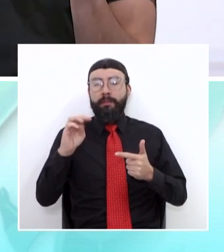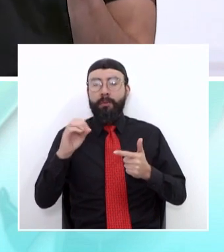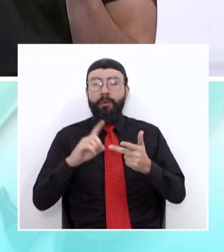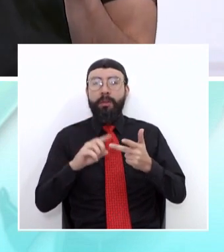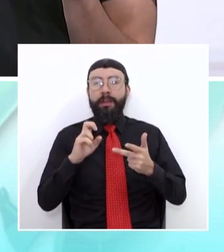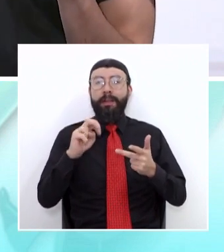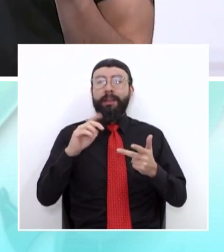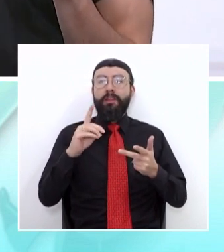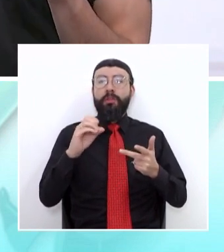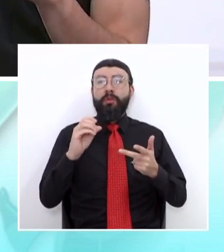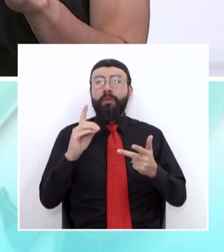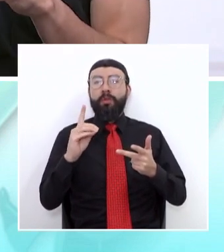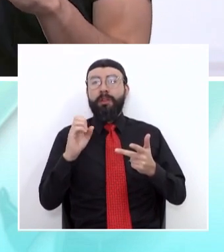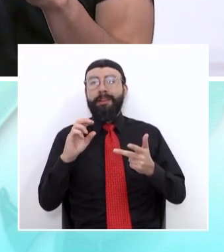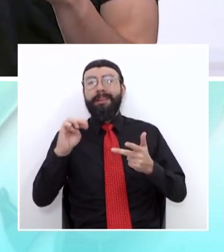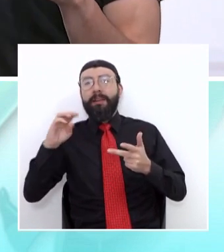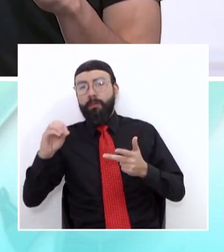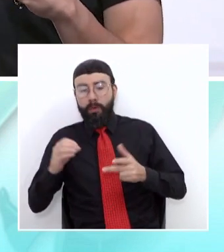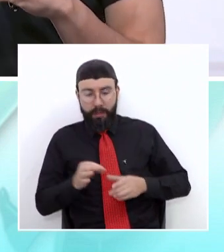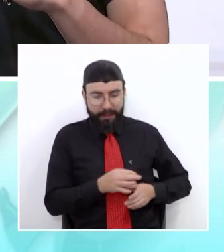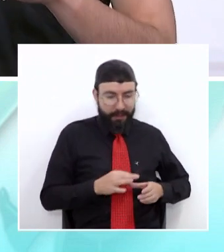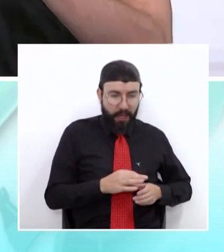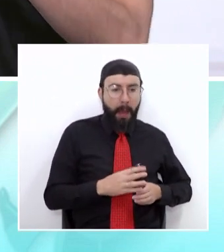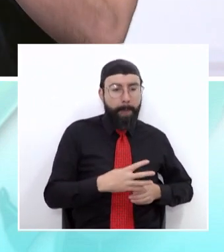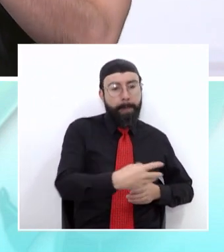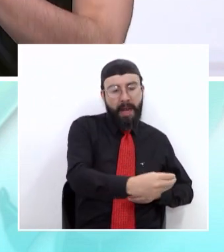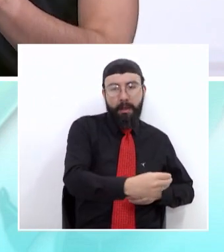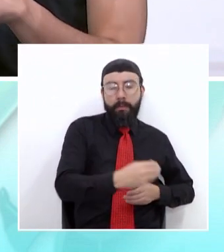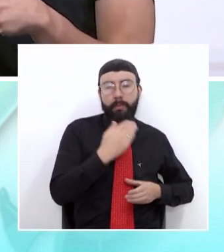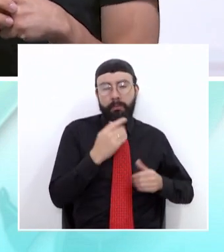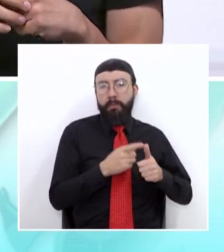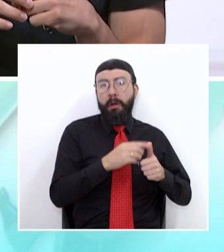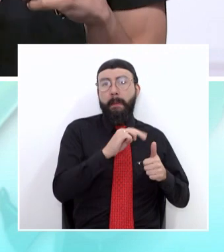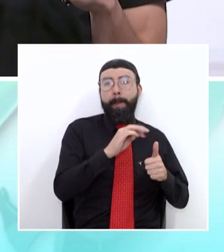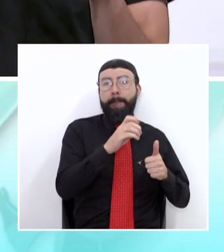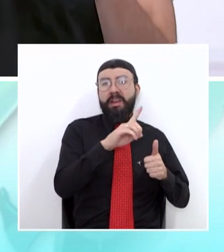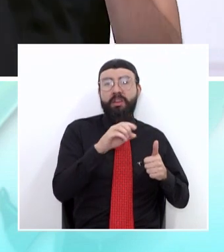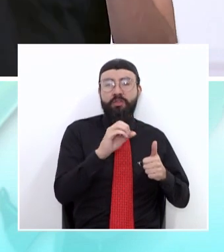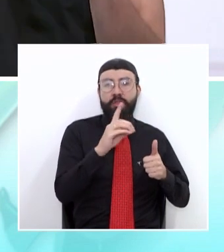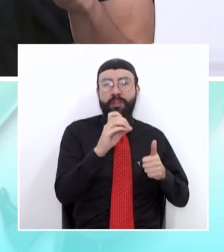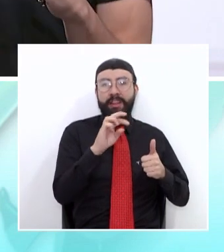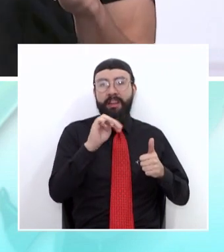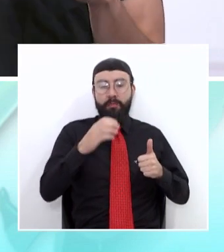digamos que especializadas, dan ciertos órganos. Por ejemplo, el mesodermo nos da los músculos.